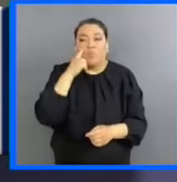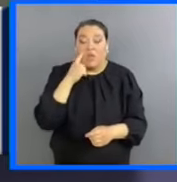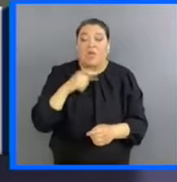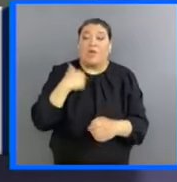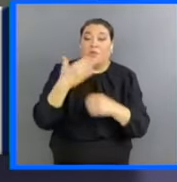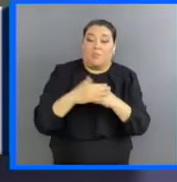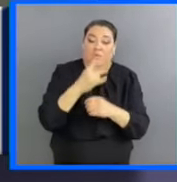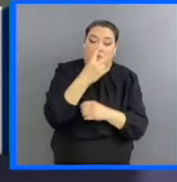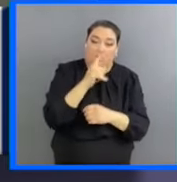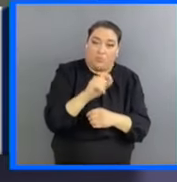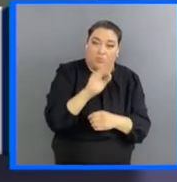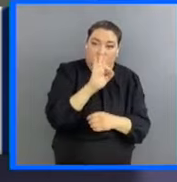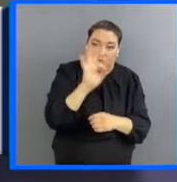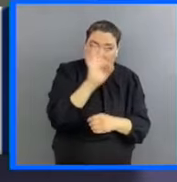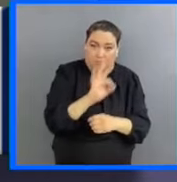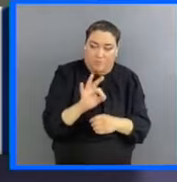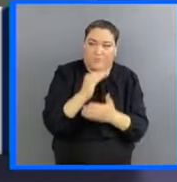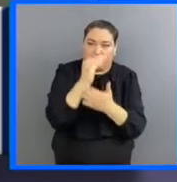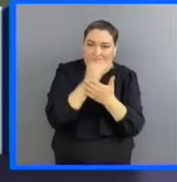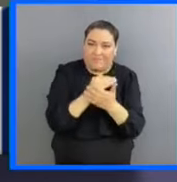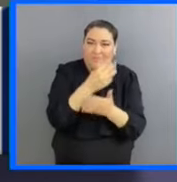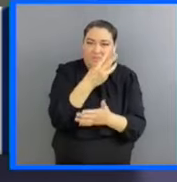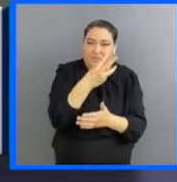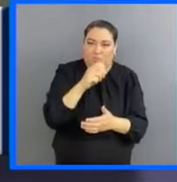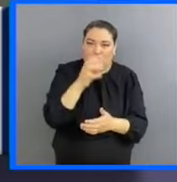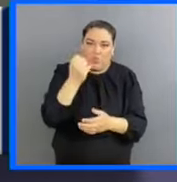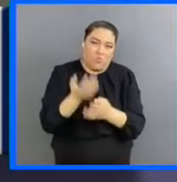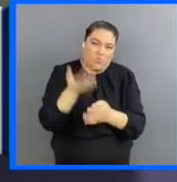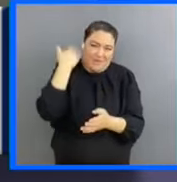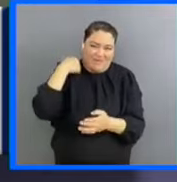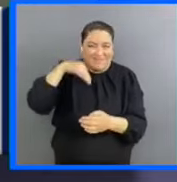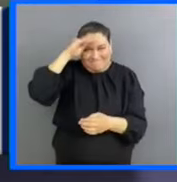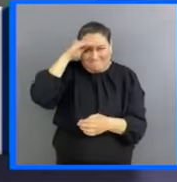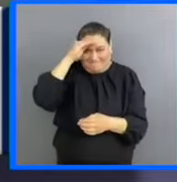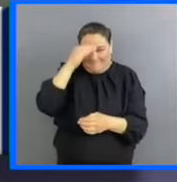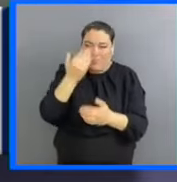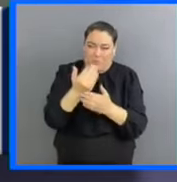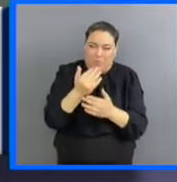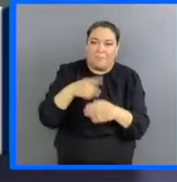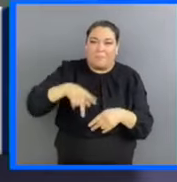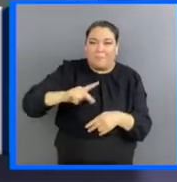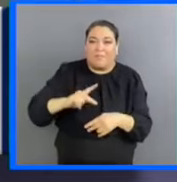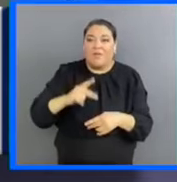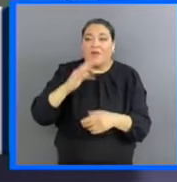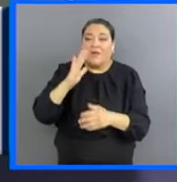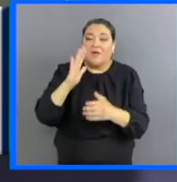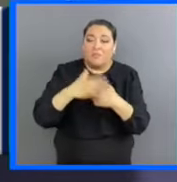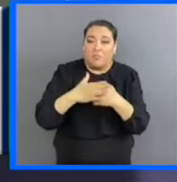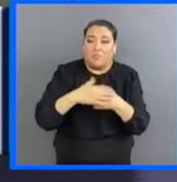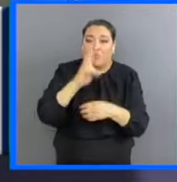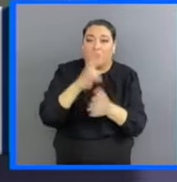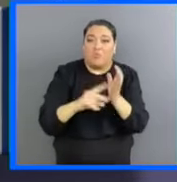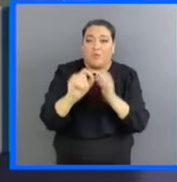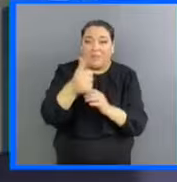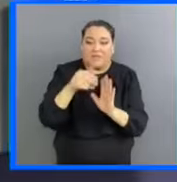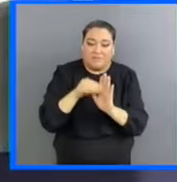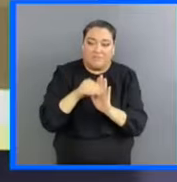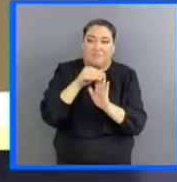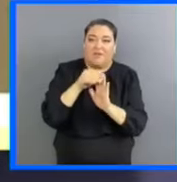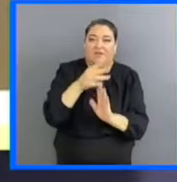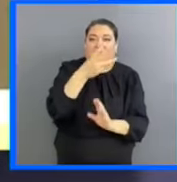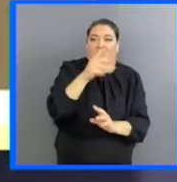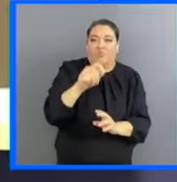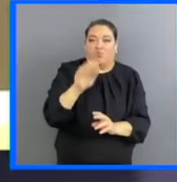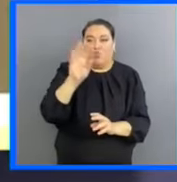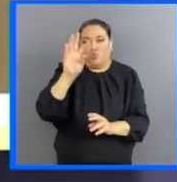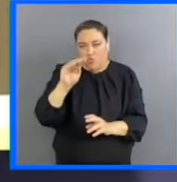3.80%, menor al 3.9% de la encuesta anterior. Sin embargo, para 2026 aumentó a 3.90%